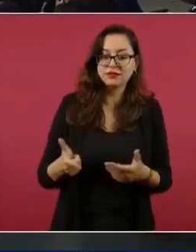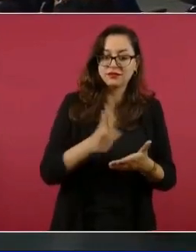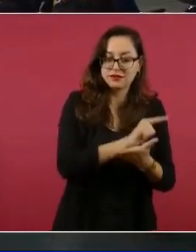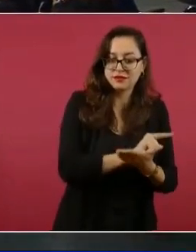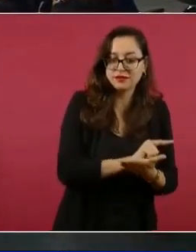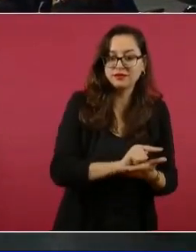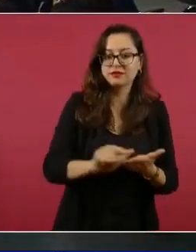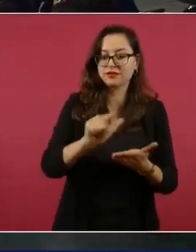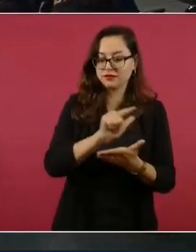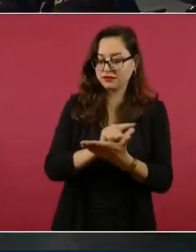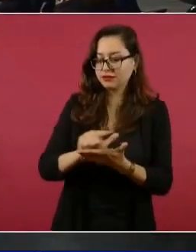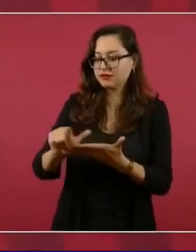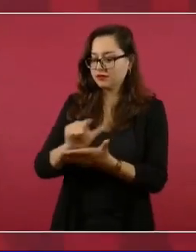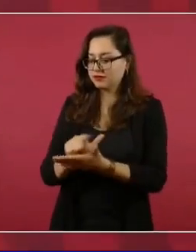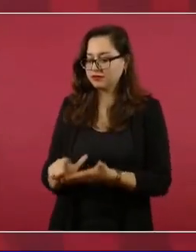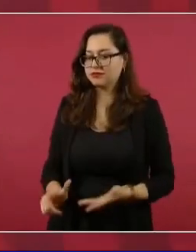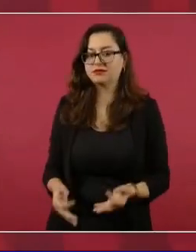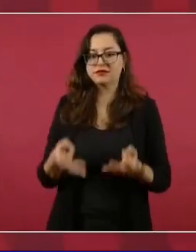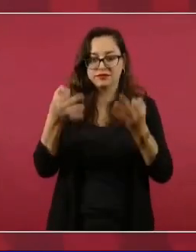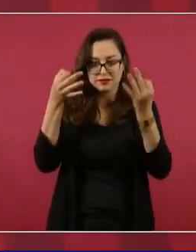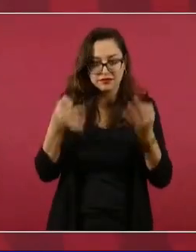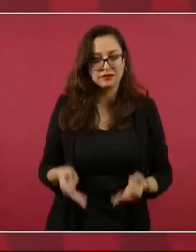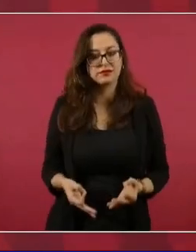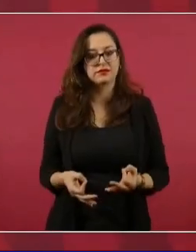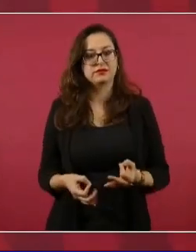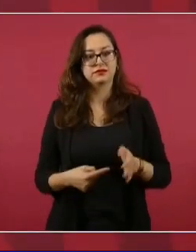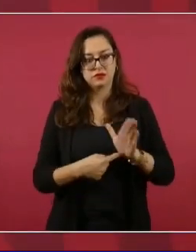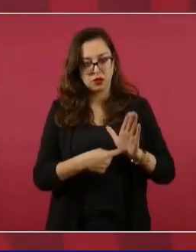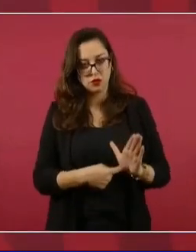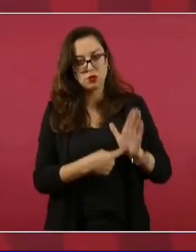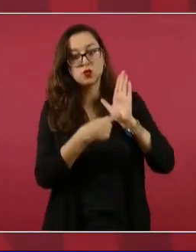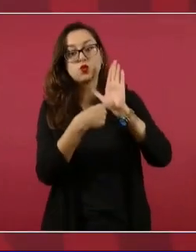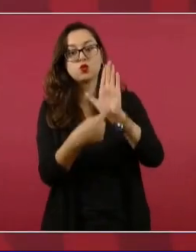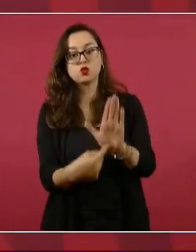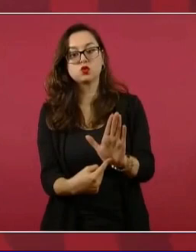hay que demostrar